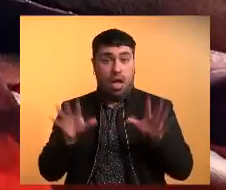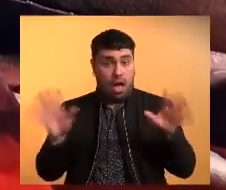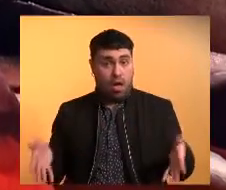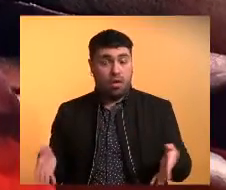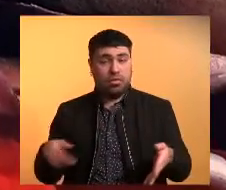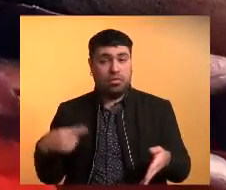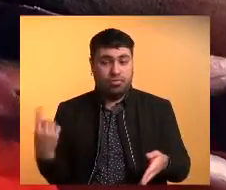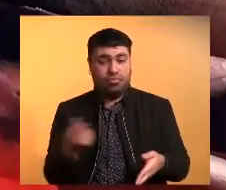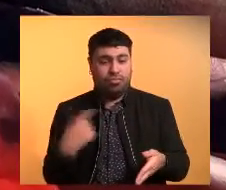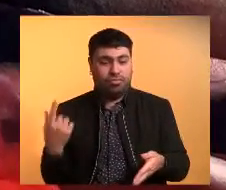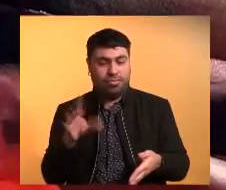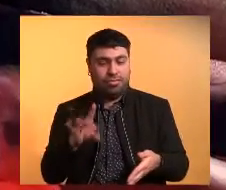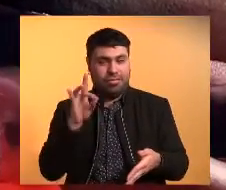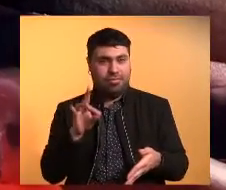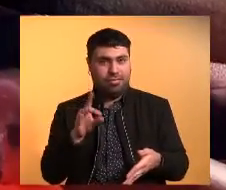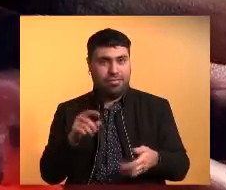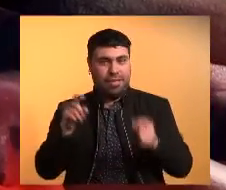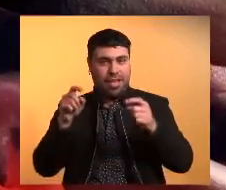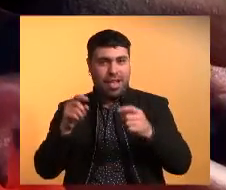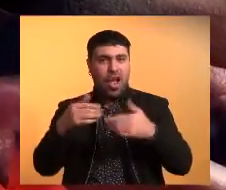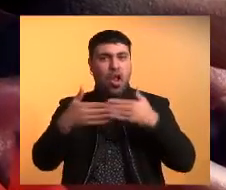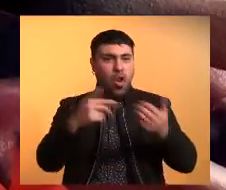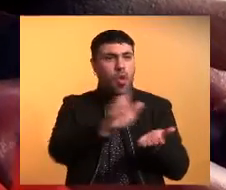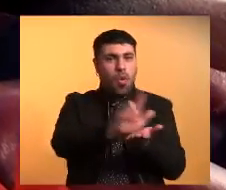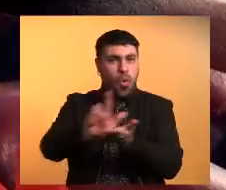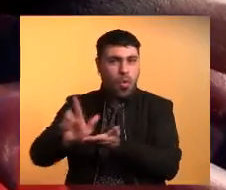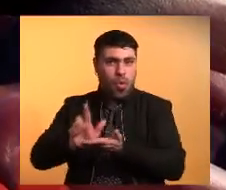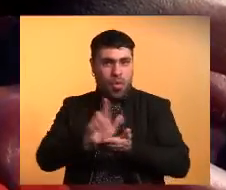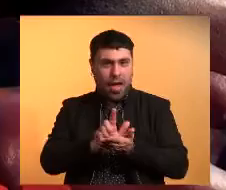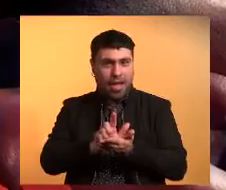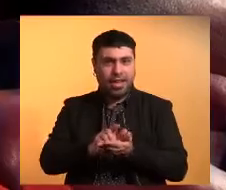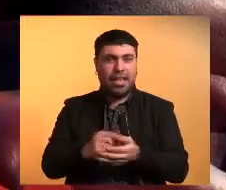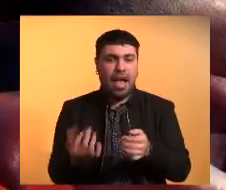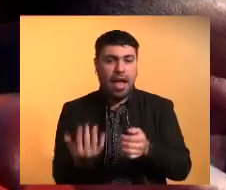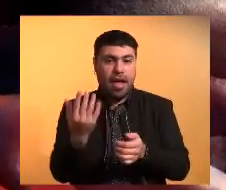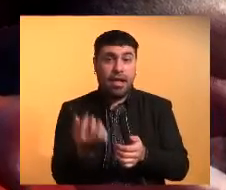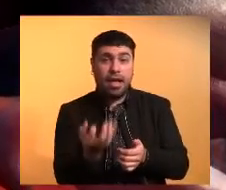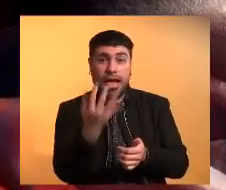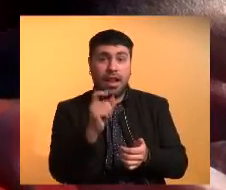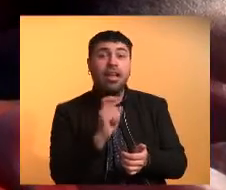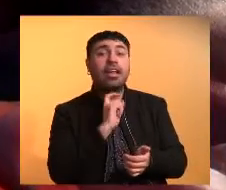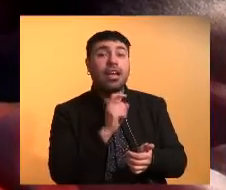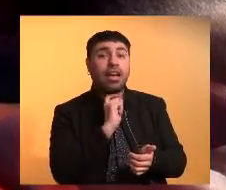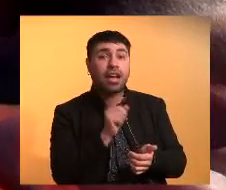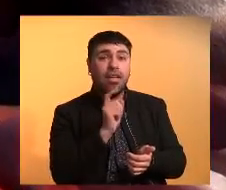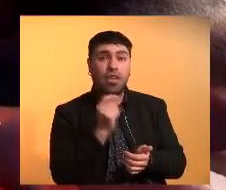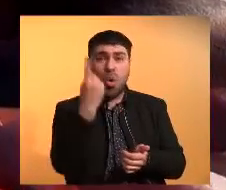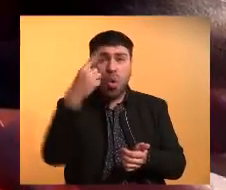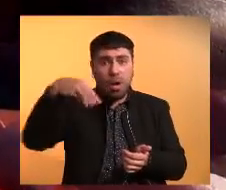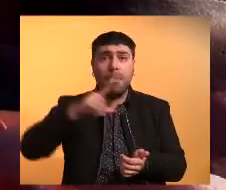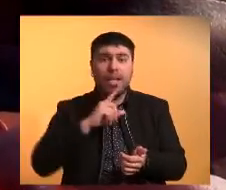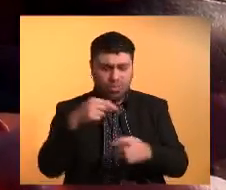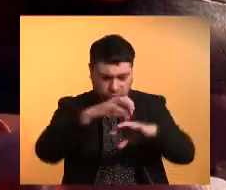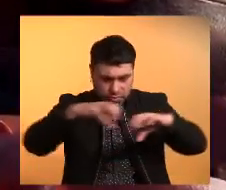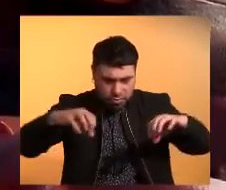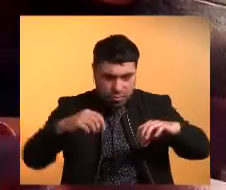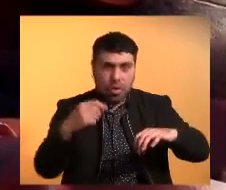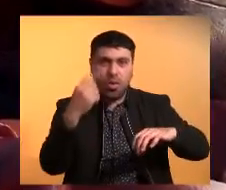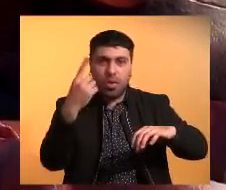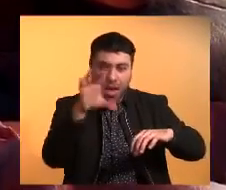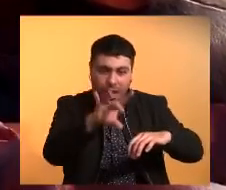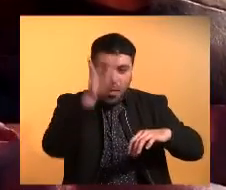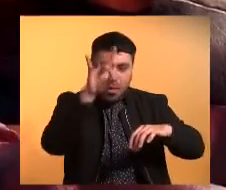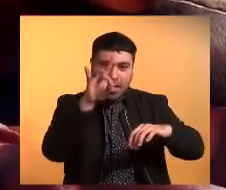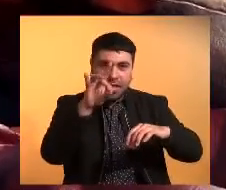que en algunas zonas donde están estas algas cafés desmarestias, en 1 metro cuadrado uno puede encontrar hasta 300.000